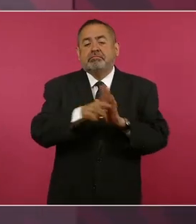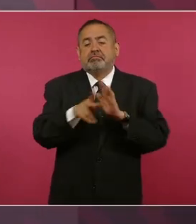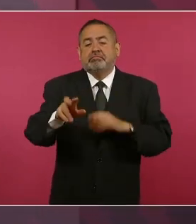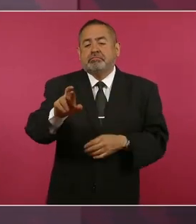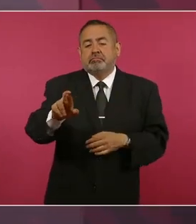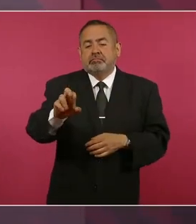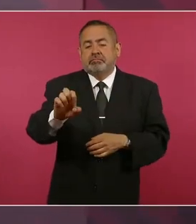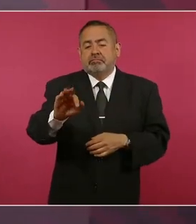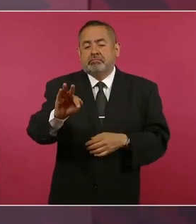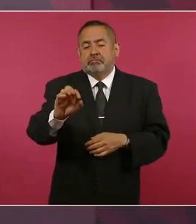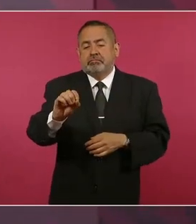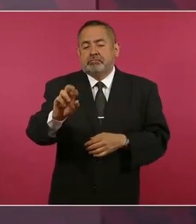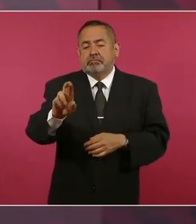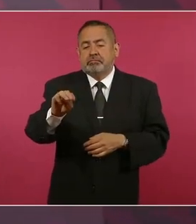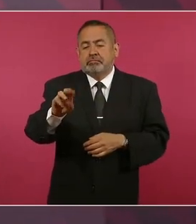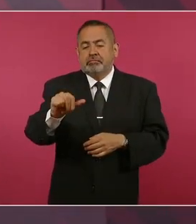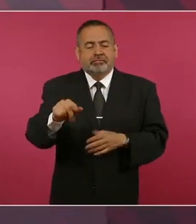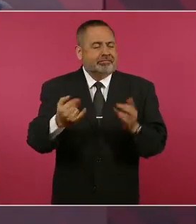que